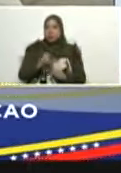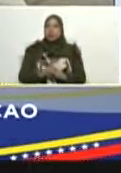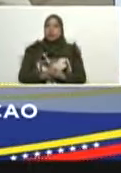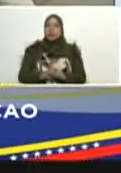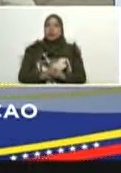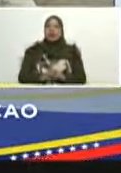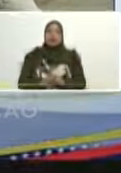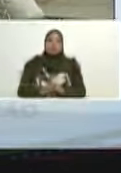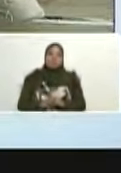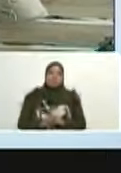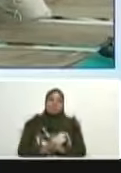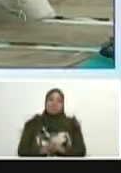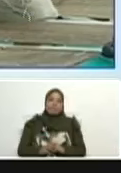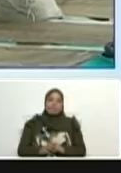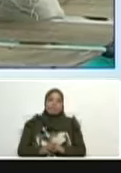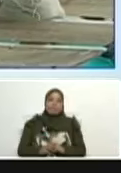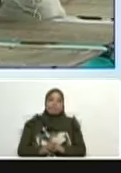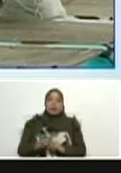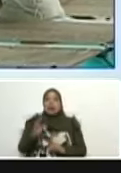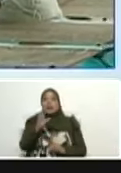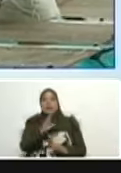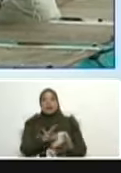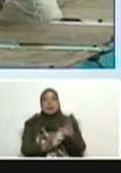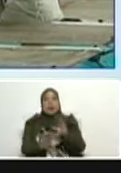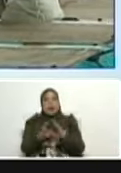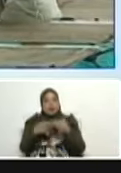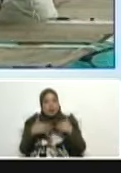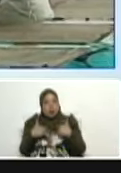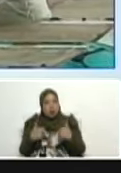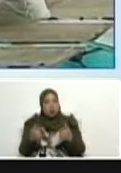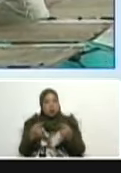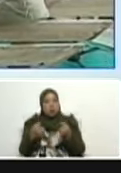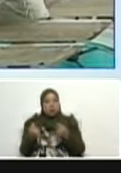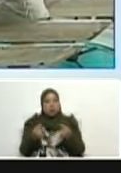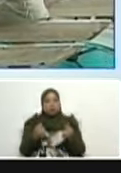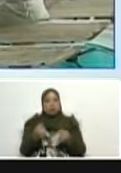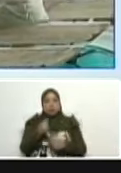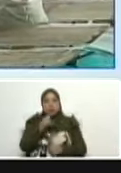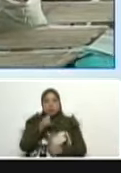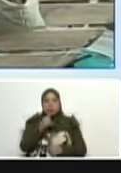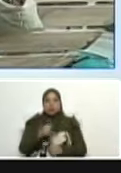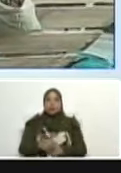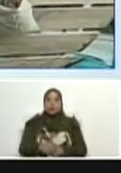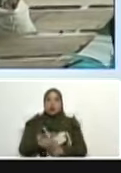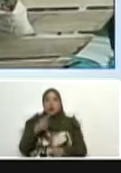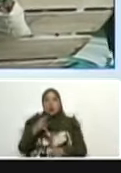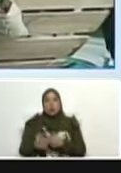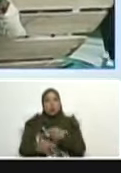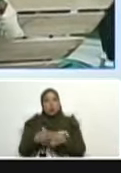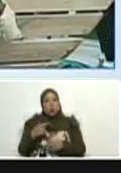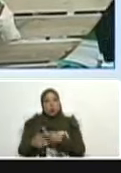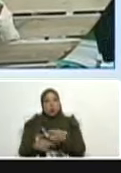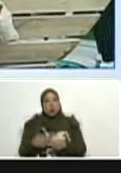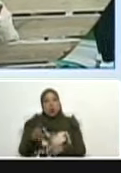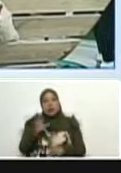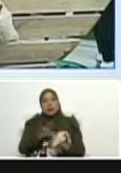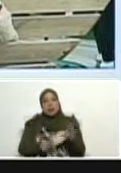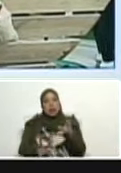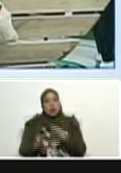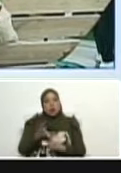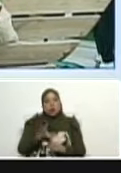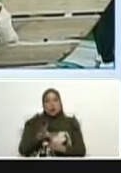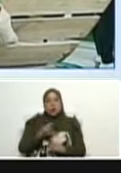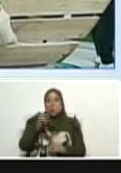Ciencia para la vida, para la economía, para la producción y ciencia en